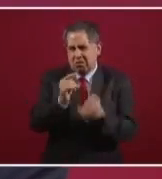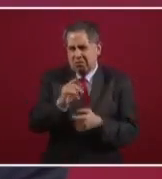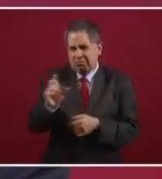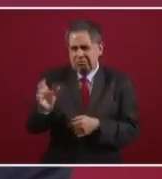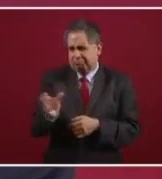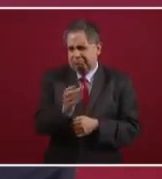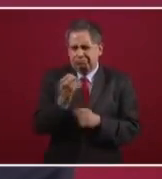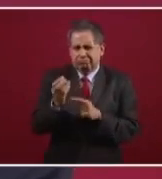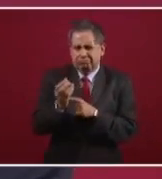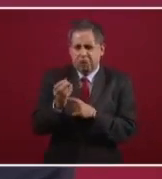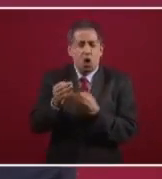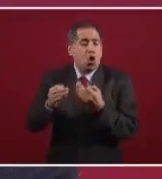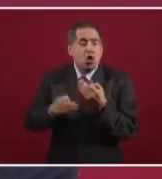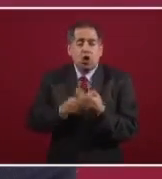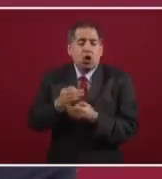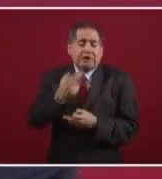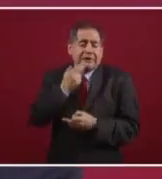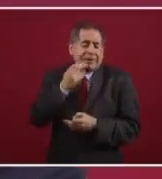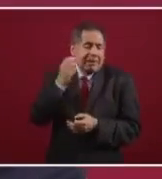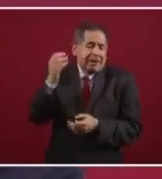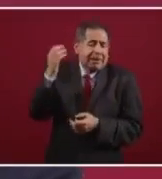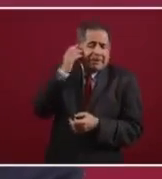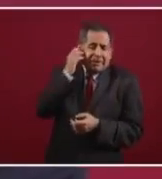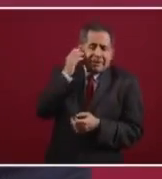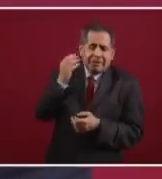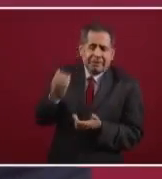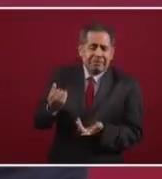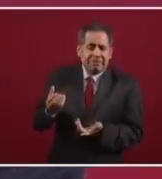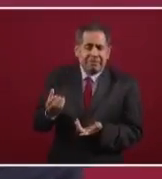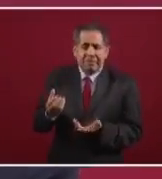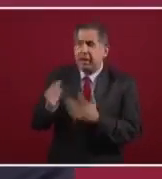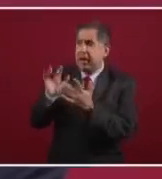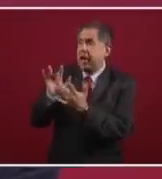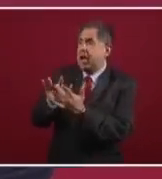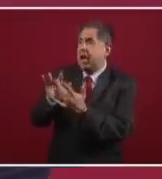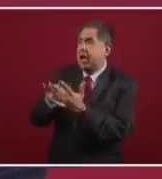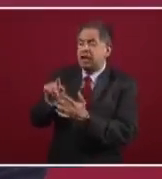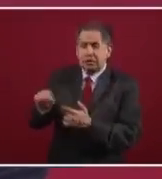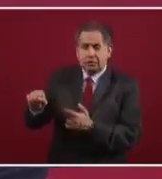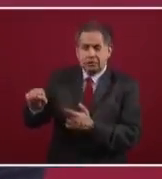funcionan afortunadamente bien en donde hay